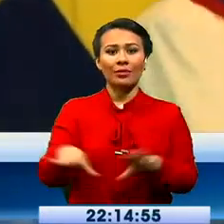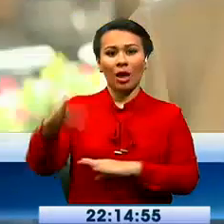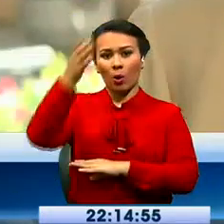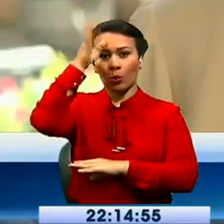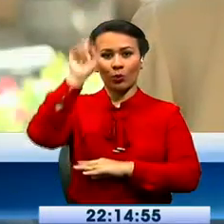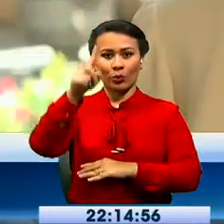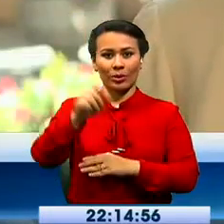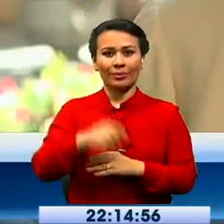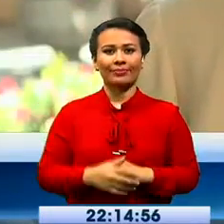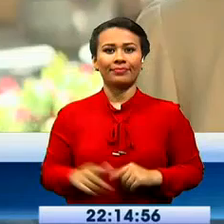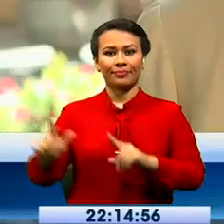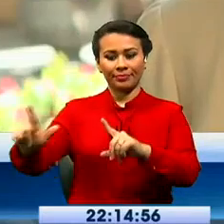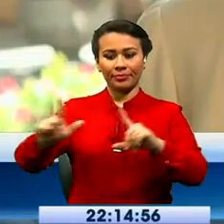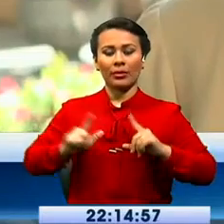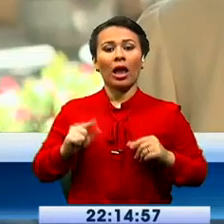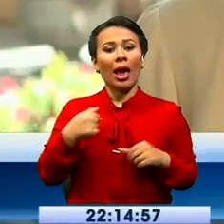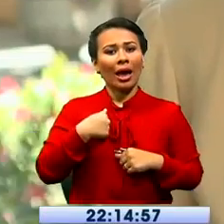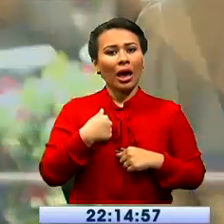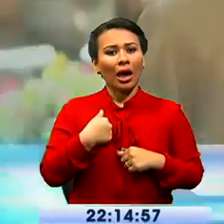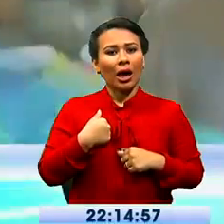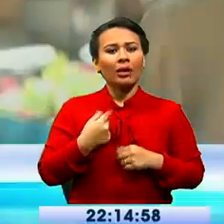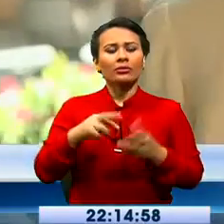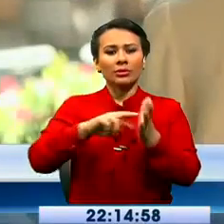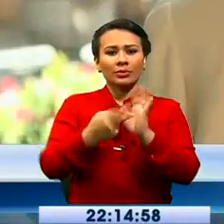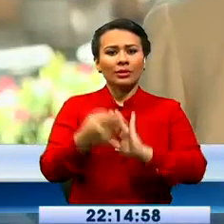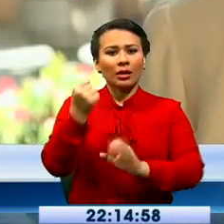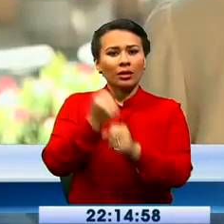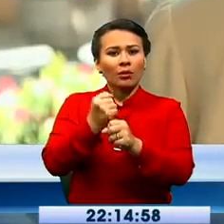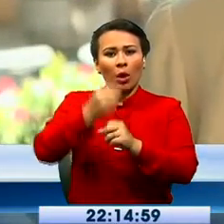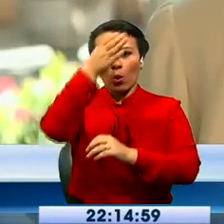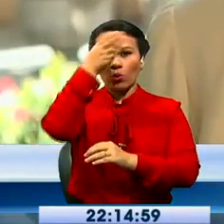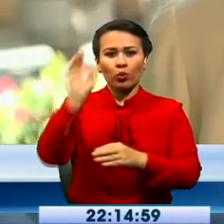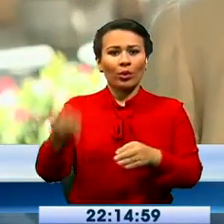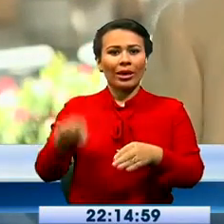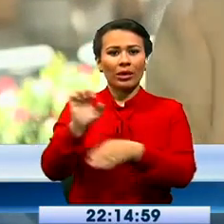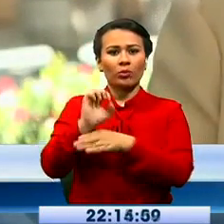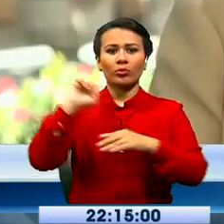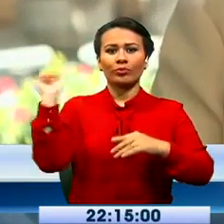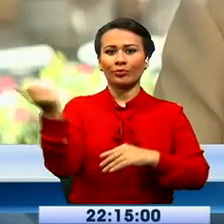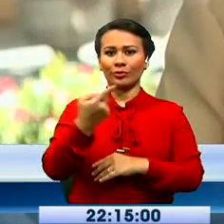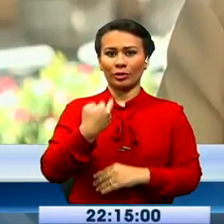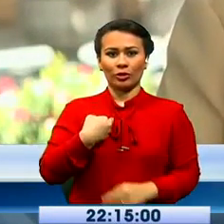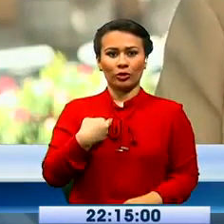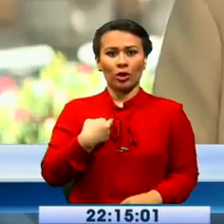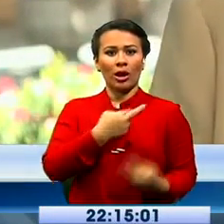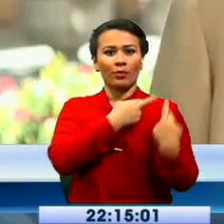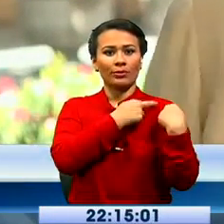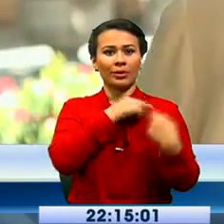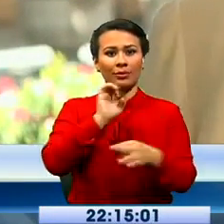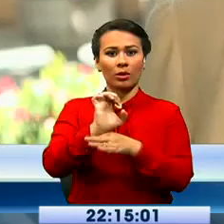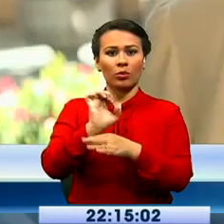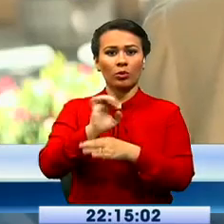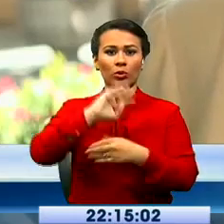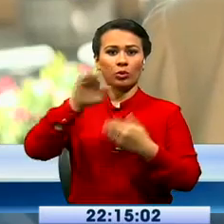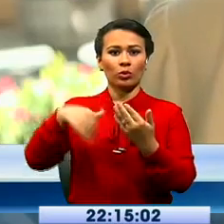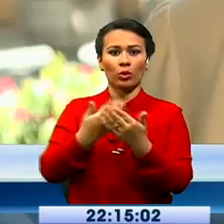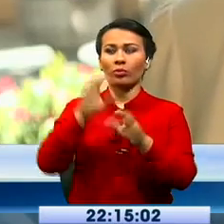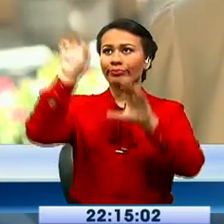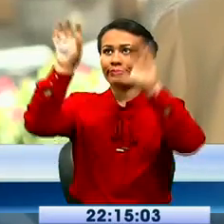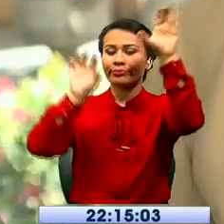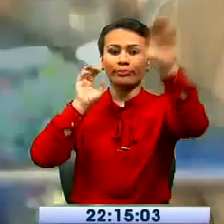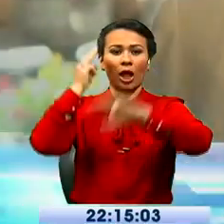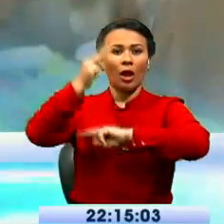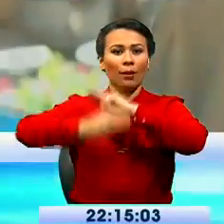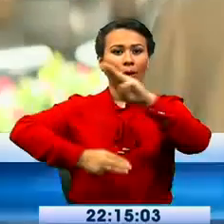cultura. Trabajar por la cultura de Ecuador y representando a Ecuador en todas las partes del